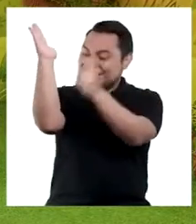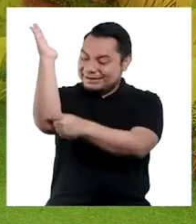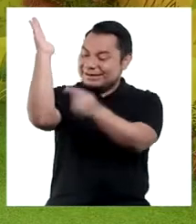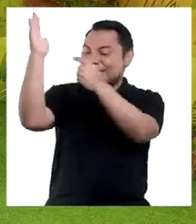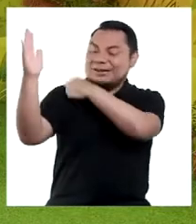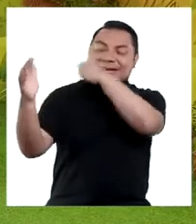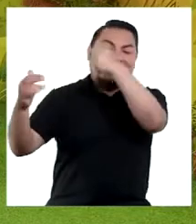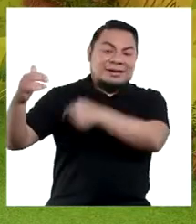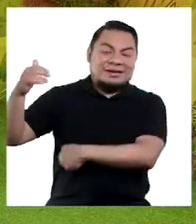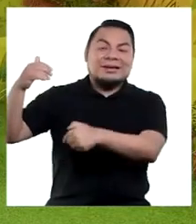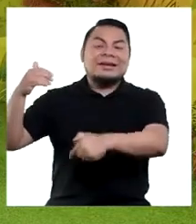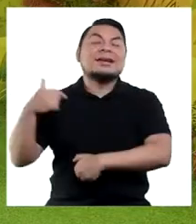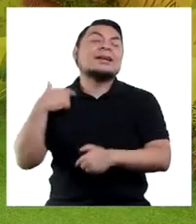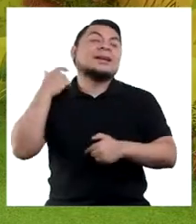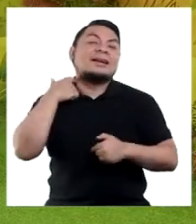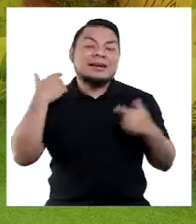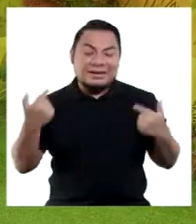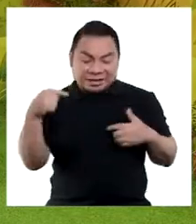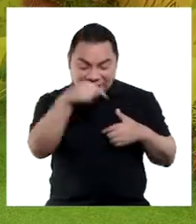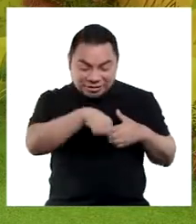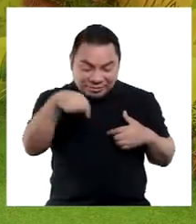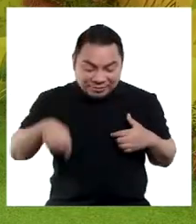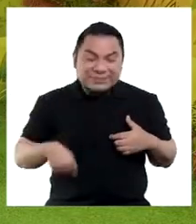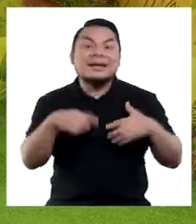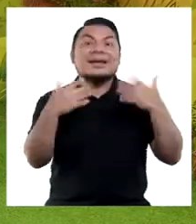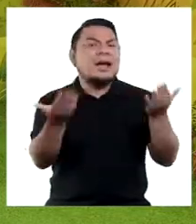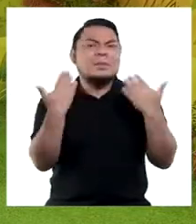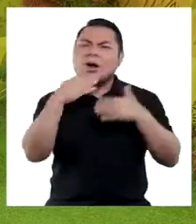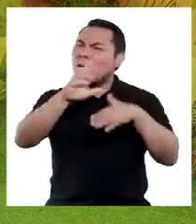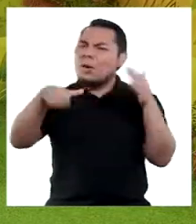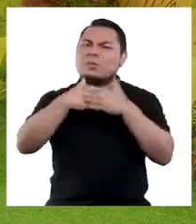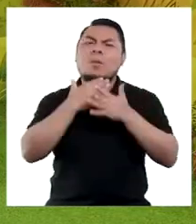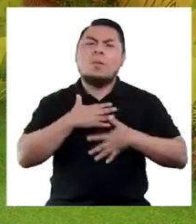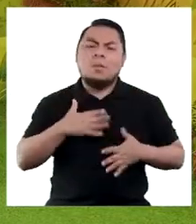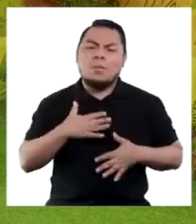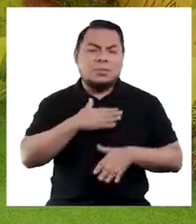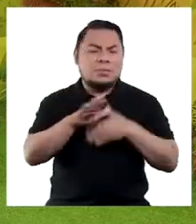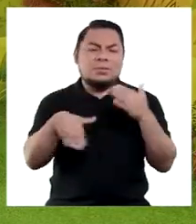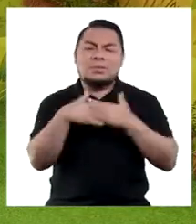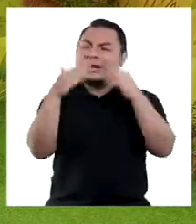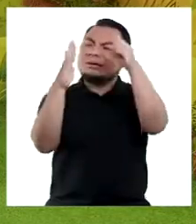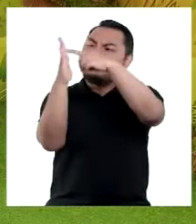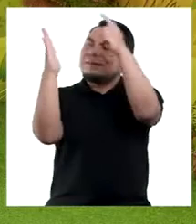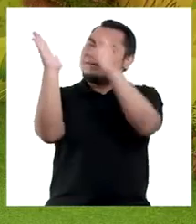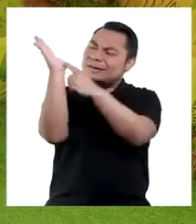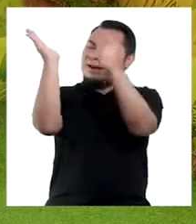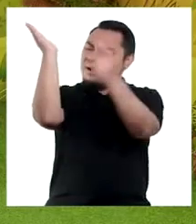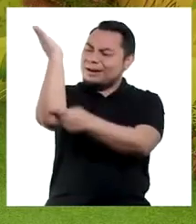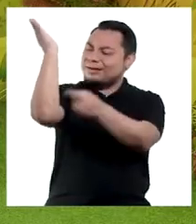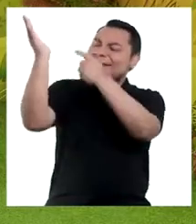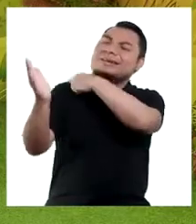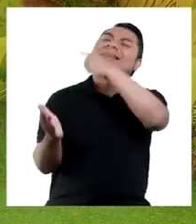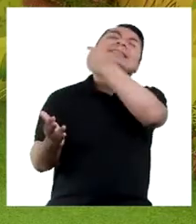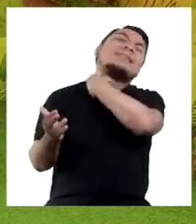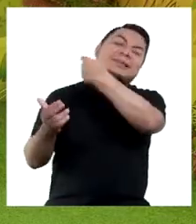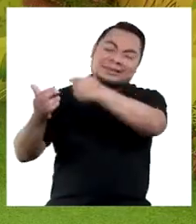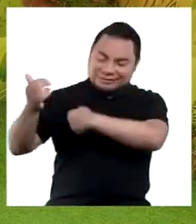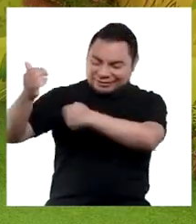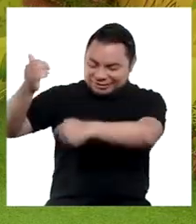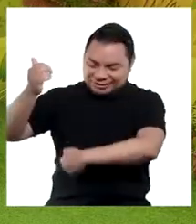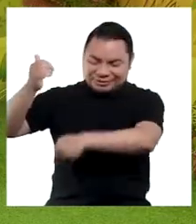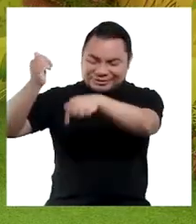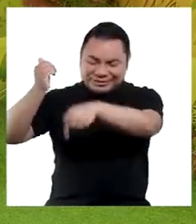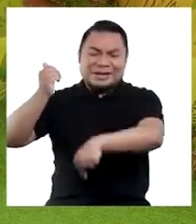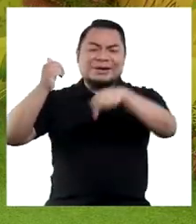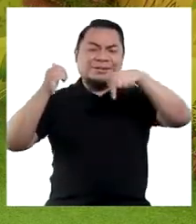codos hombros cuello pecho cintura caderas rodillas pies vamos todo el cuerpo a la vez de dos muñecas con los hombros cuello pecho cintura